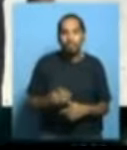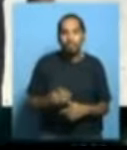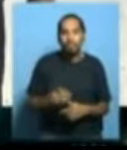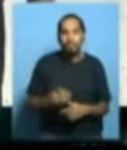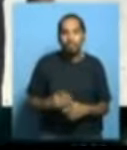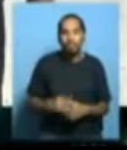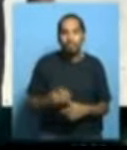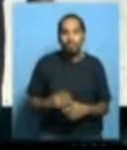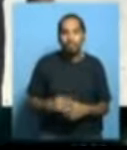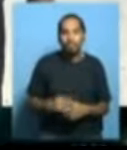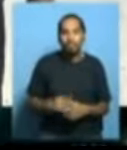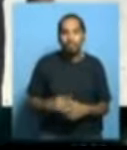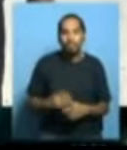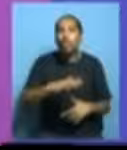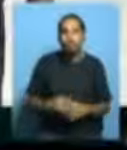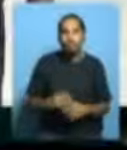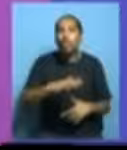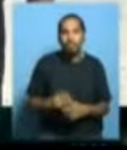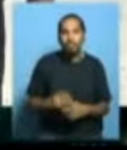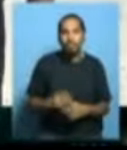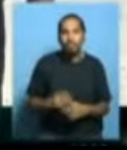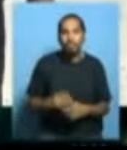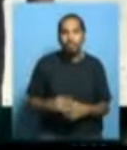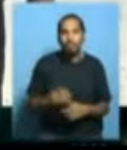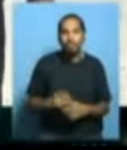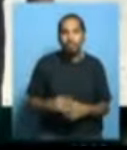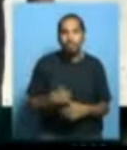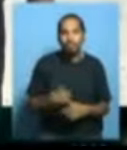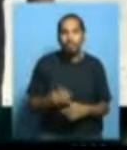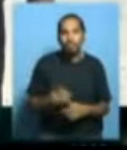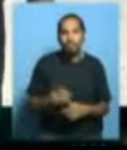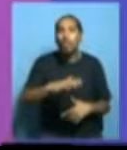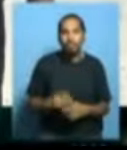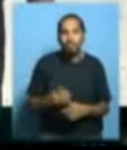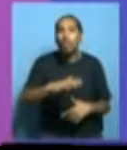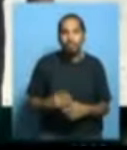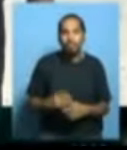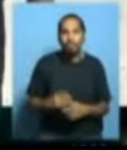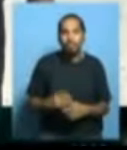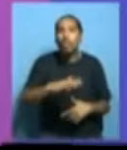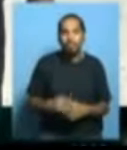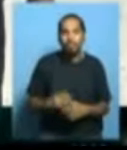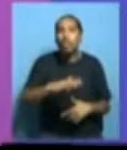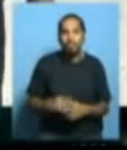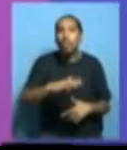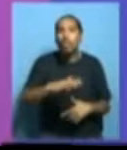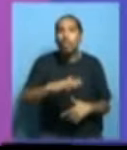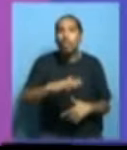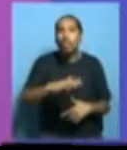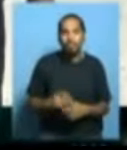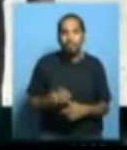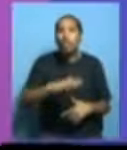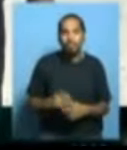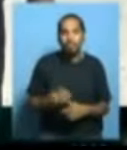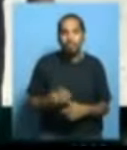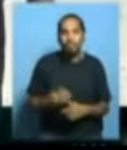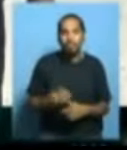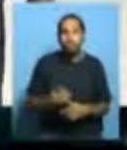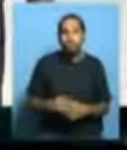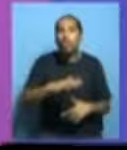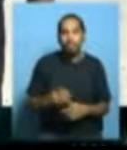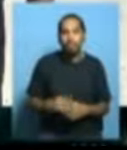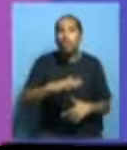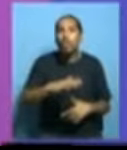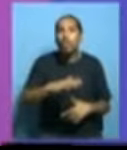esto. Y bueno, desesperado como... ¿A qué hora sucedió esto? Hace media hora. Pero en este caso no sé qué